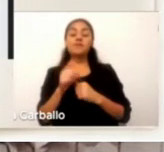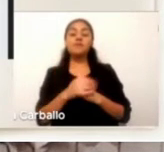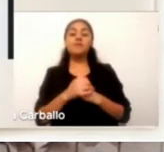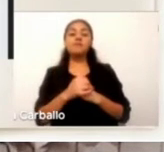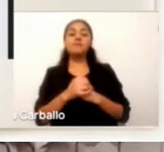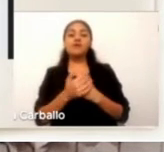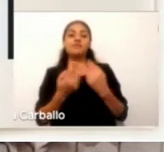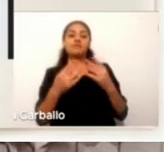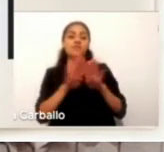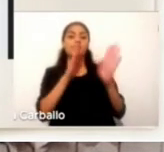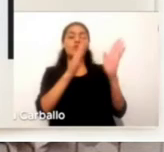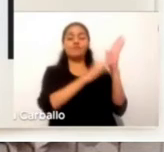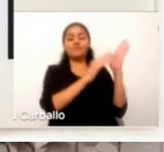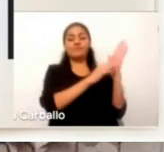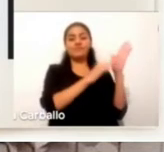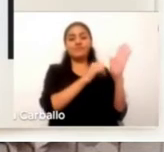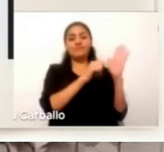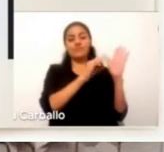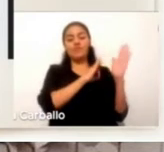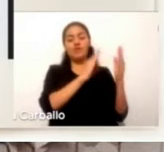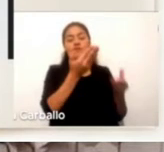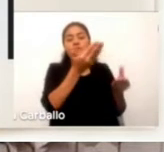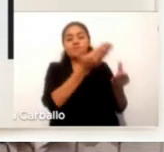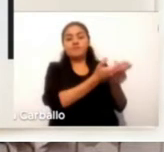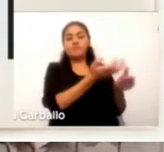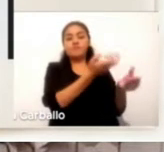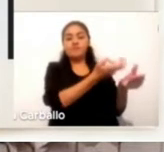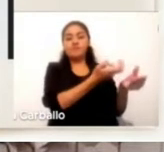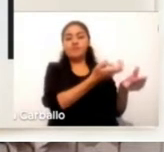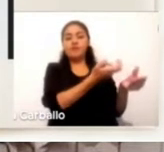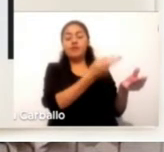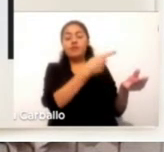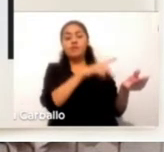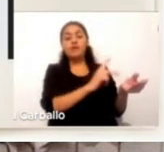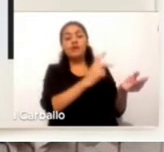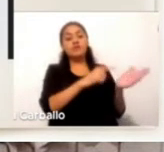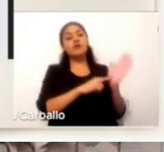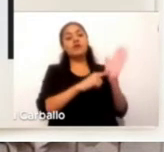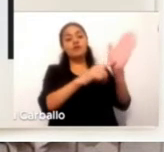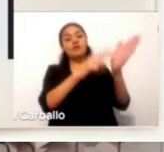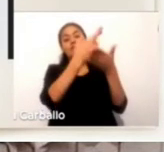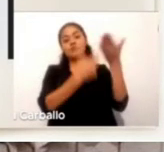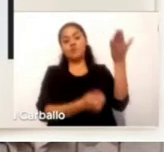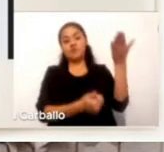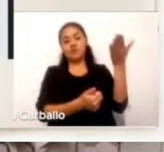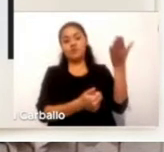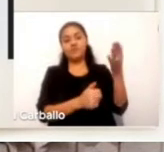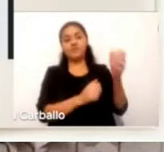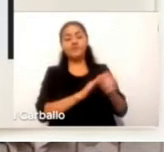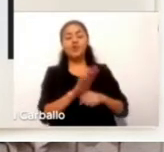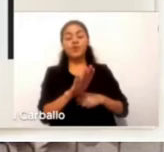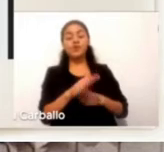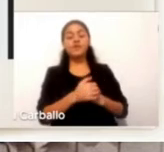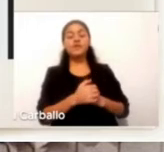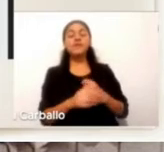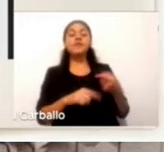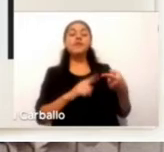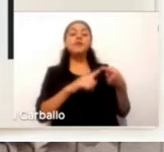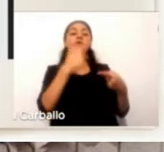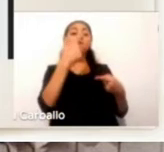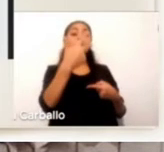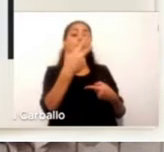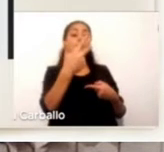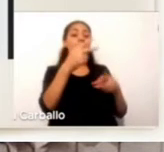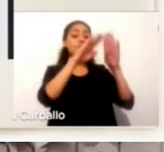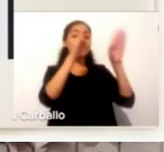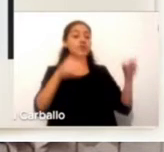documento que obra en el expediente, ejercicio que arrojó los resultados siguientes. En 8 casillas, incorrectamente